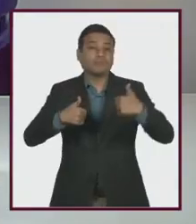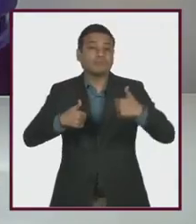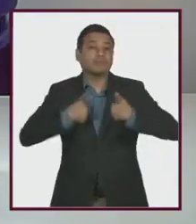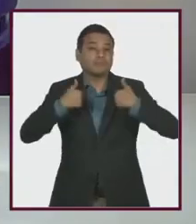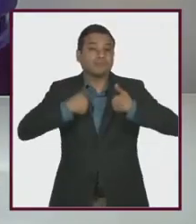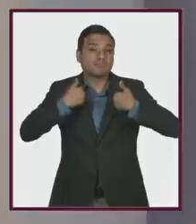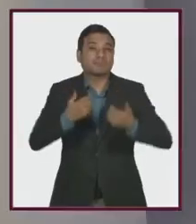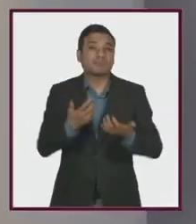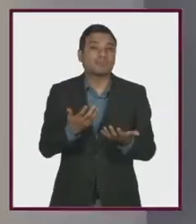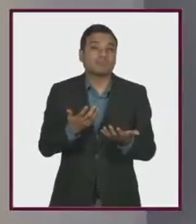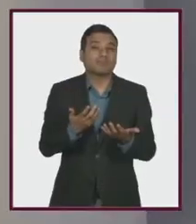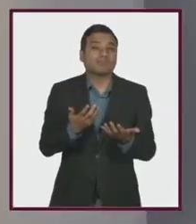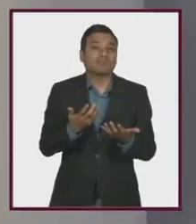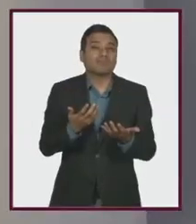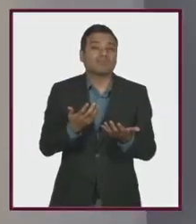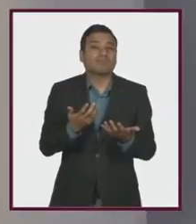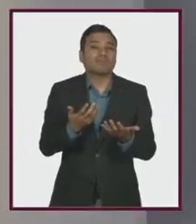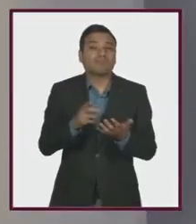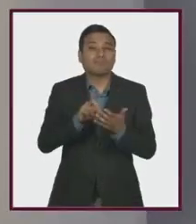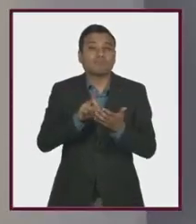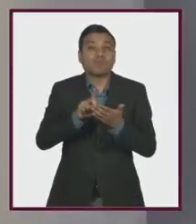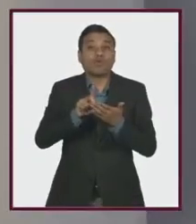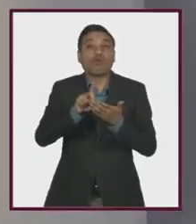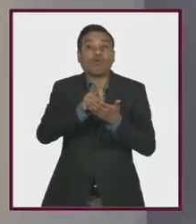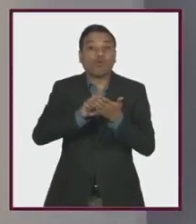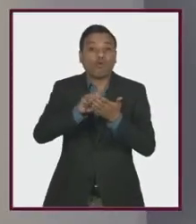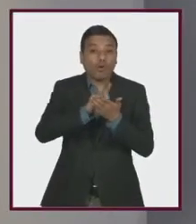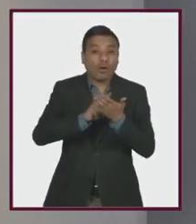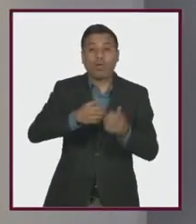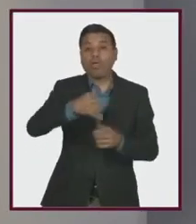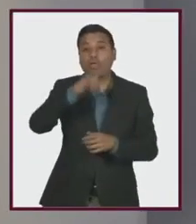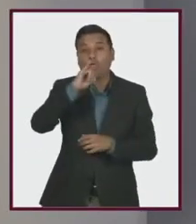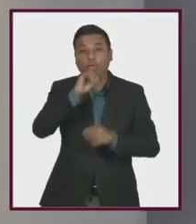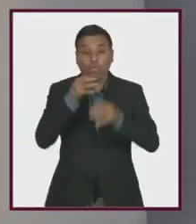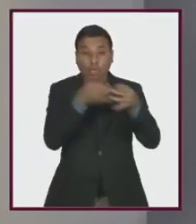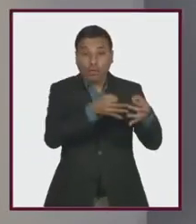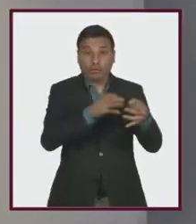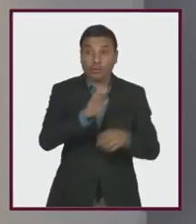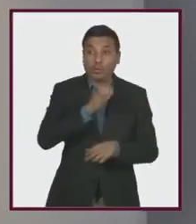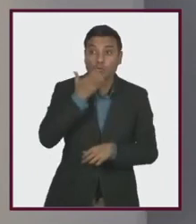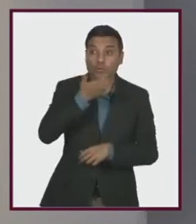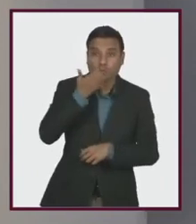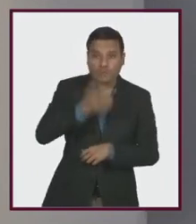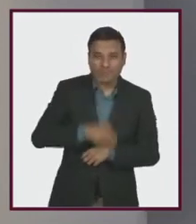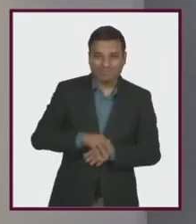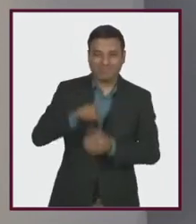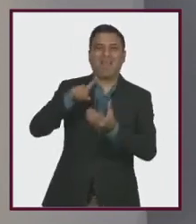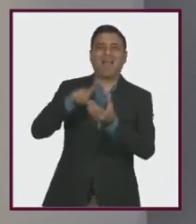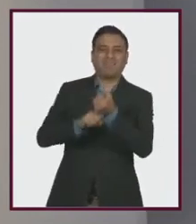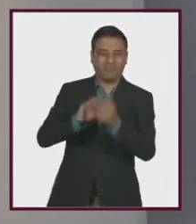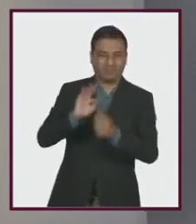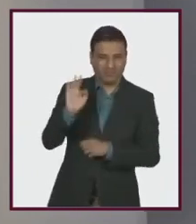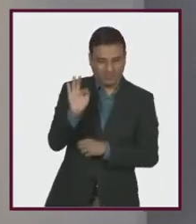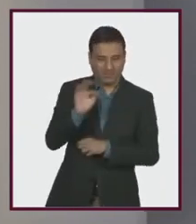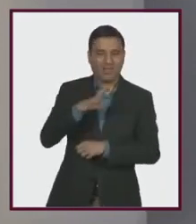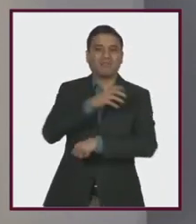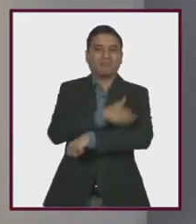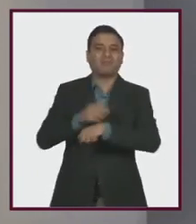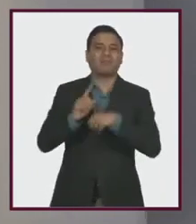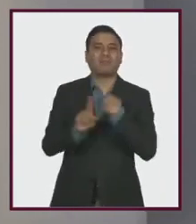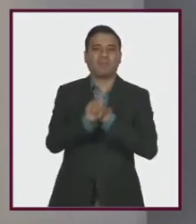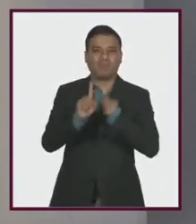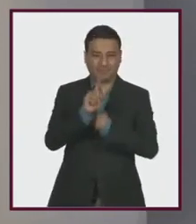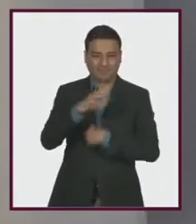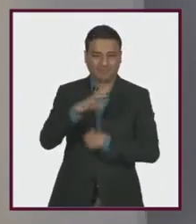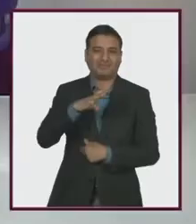el síntoma, solo es lo que vemos de muchas más dificultades en la familia, en la mamá. Iceberg, así decías. es. la punta